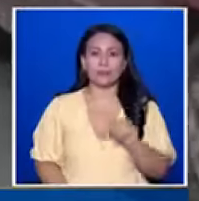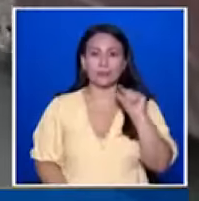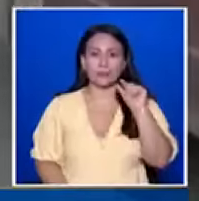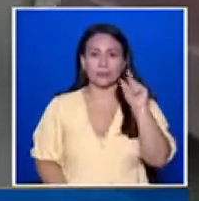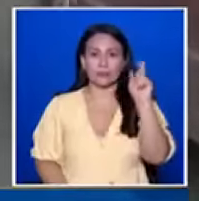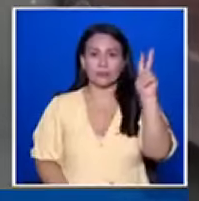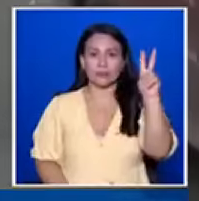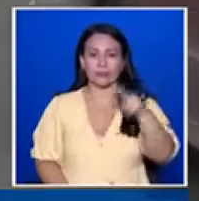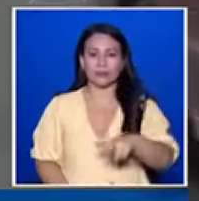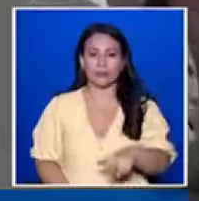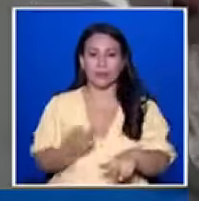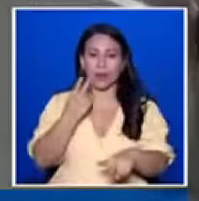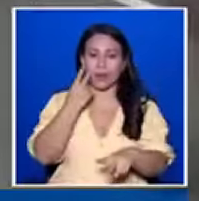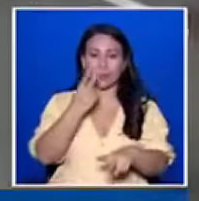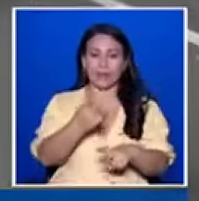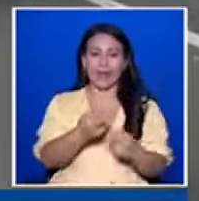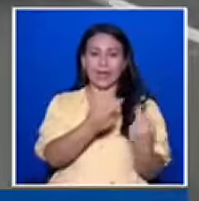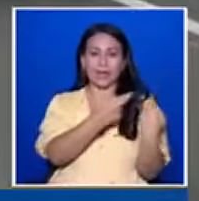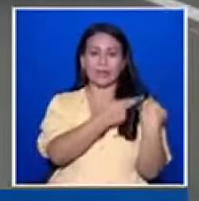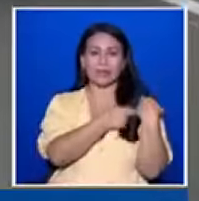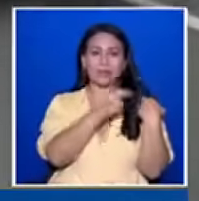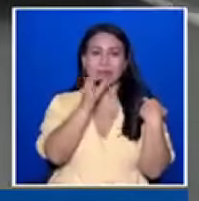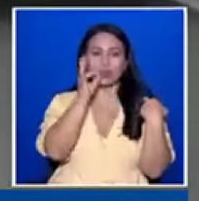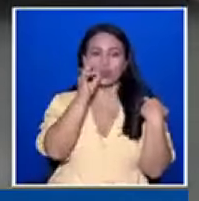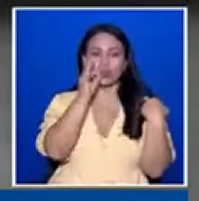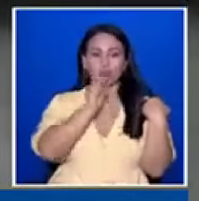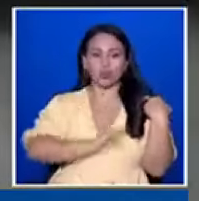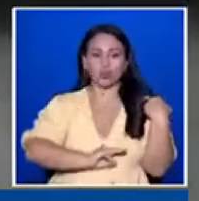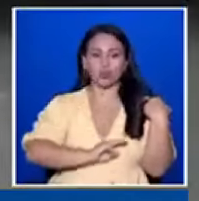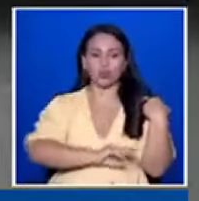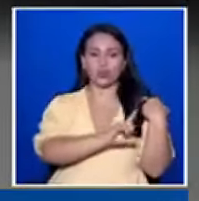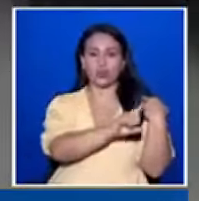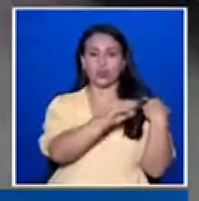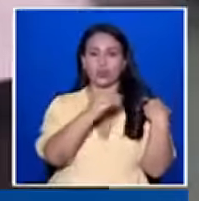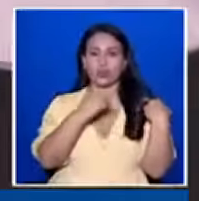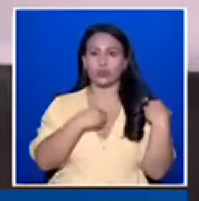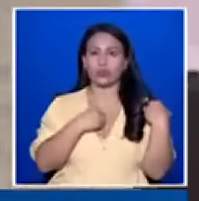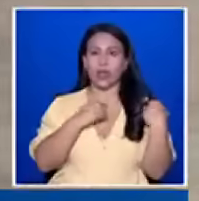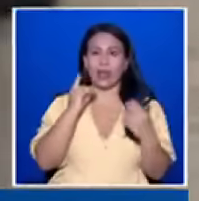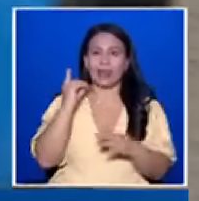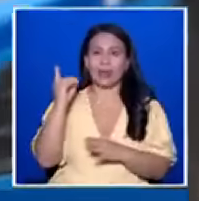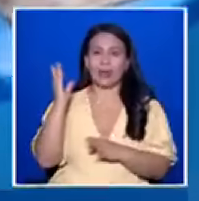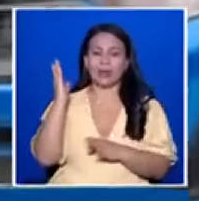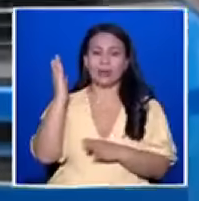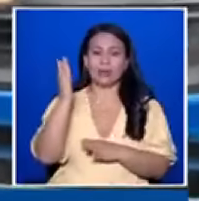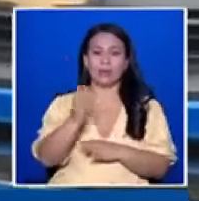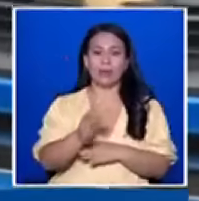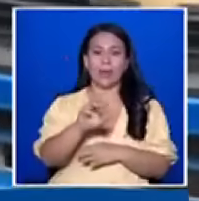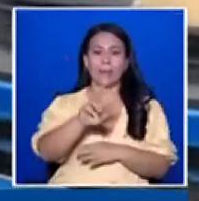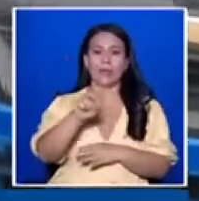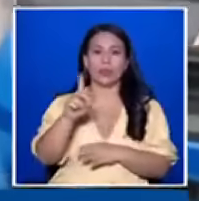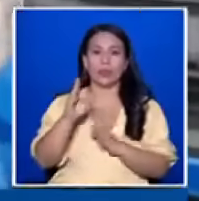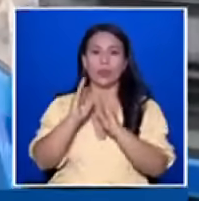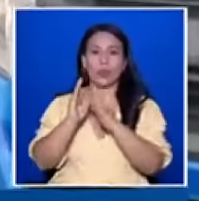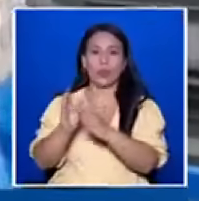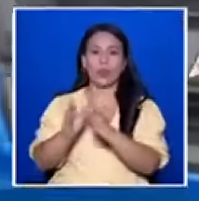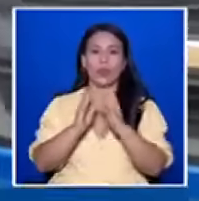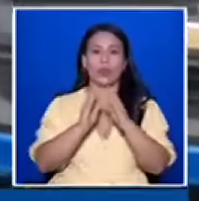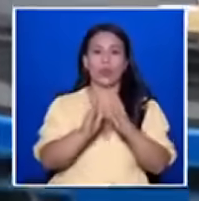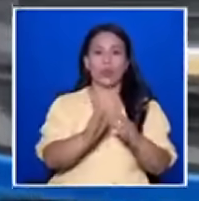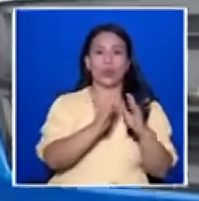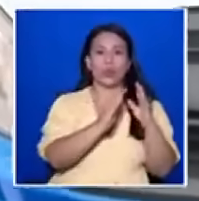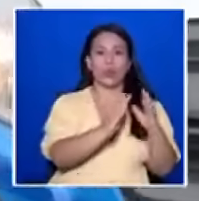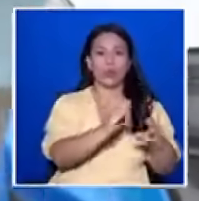que lo que corresponde a la ATM, ellos direccionaron las 21 rutas